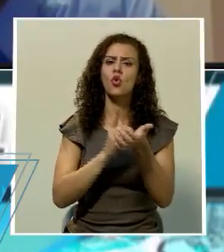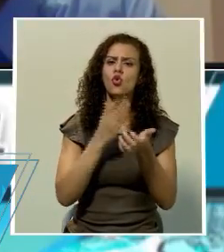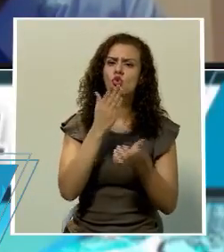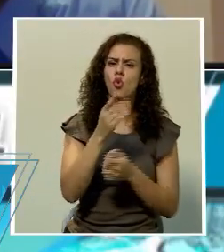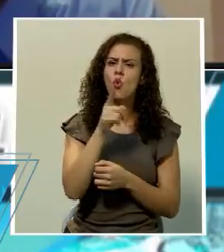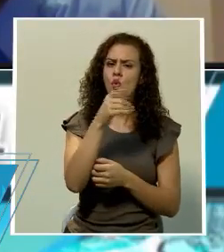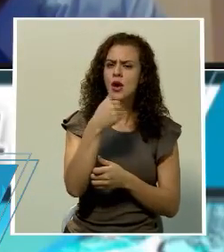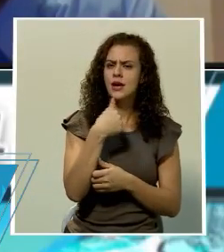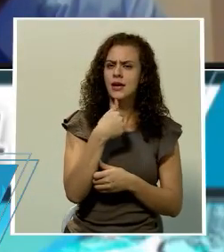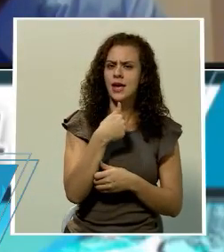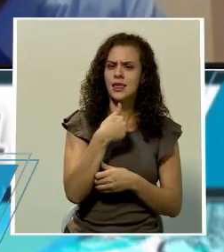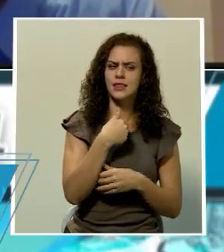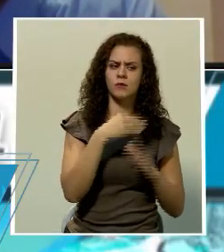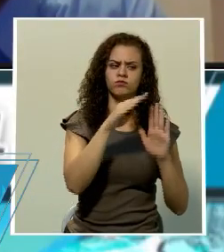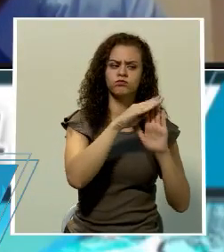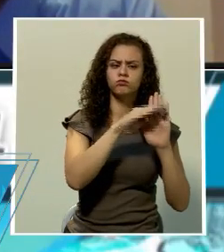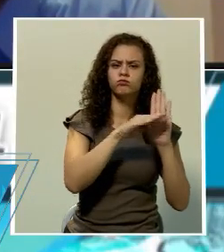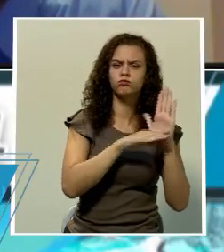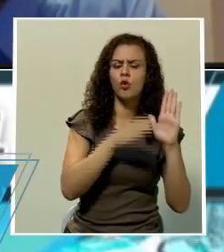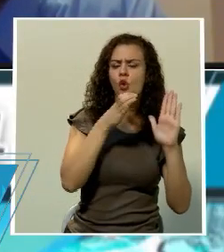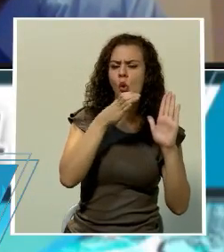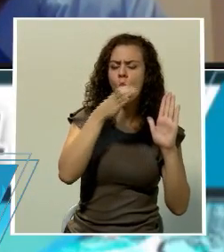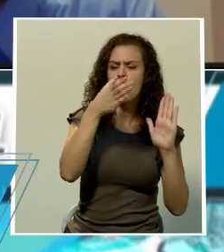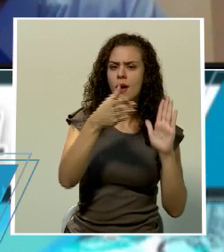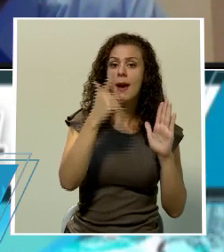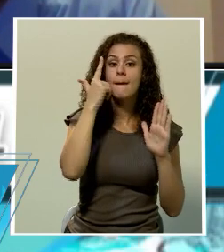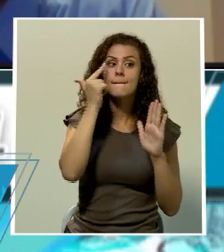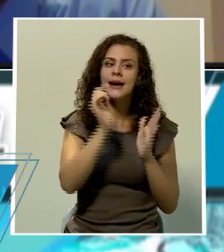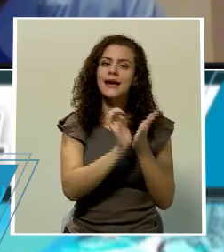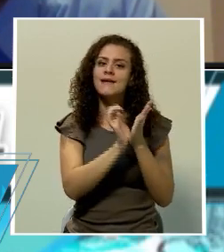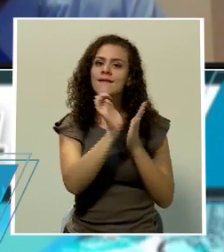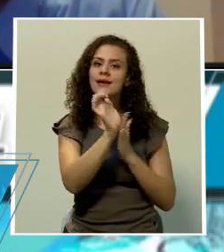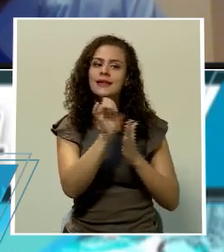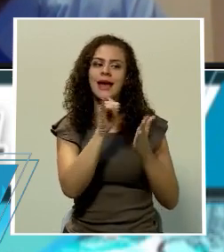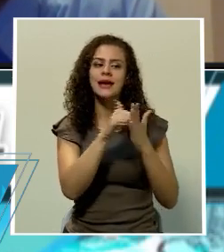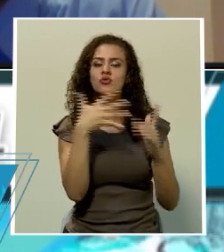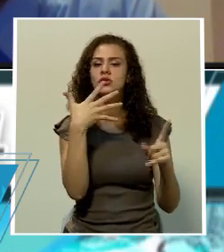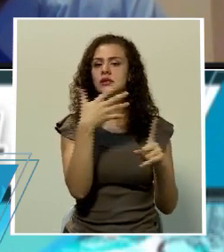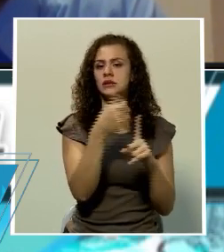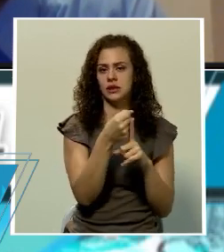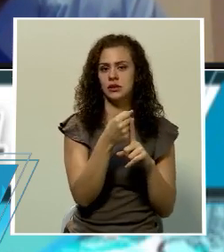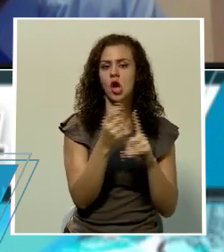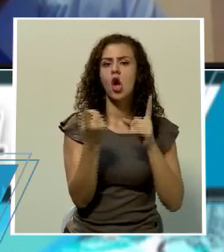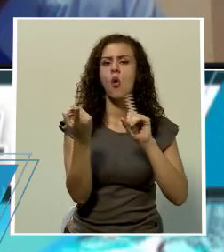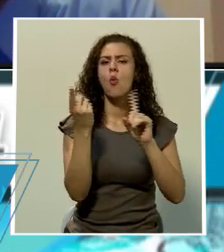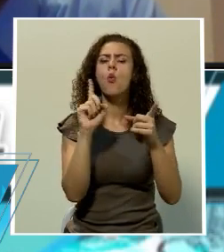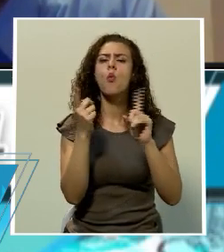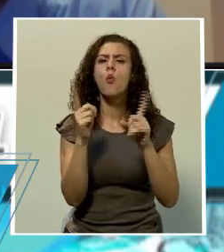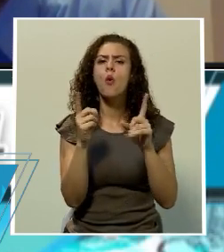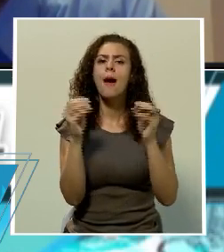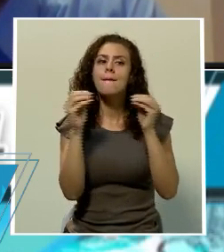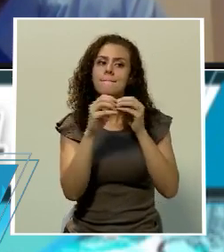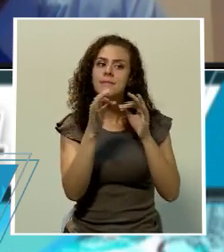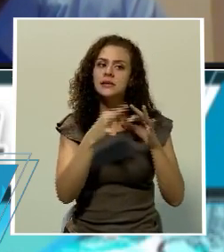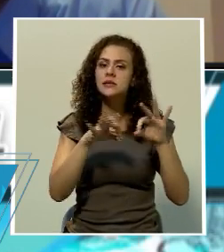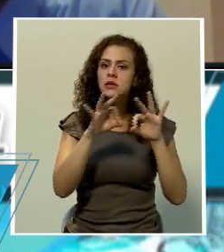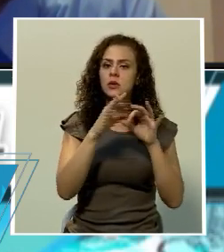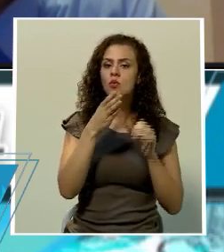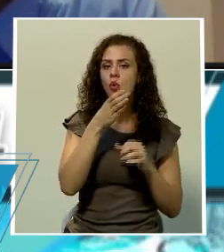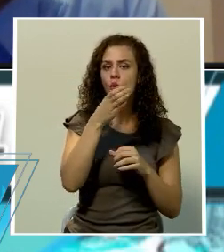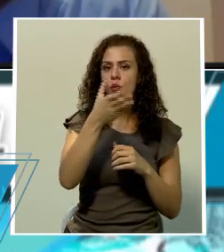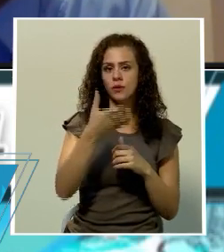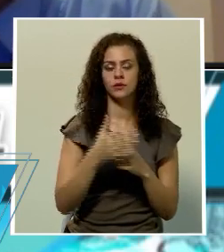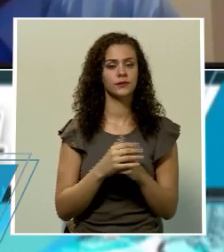Doctor, ustedes tienen una serie de recomendaciones para evitar estos accidentes. ¿Cuáles son las más